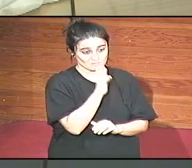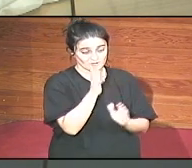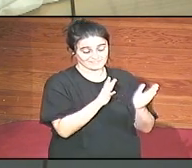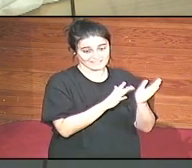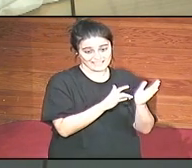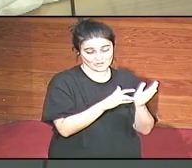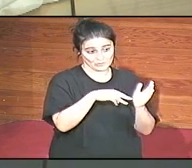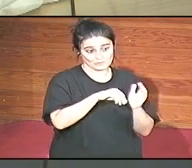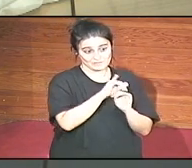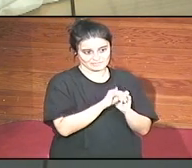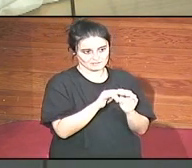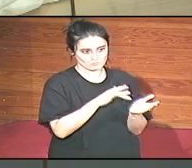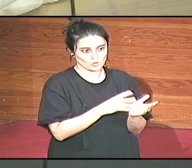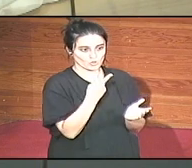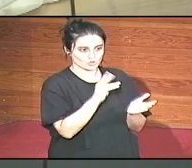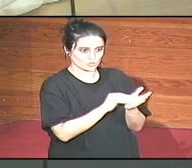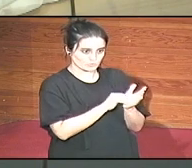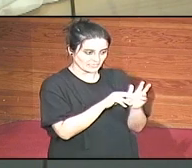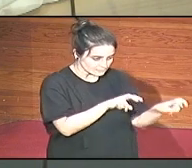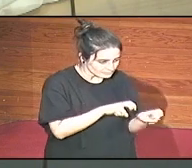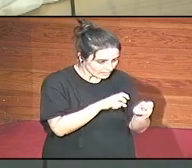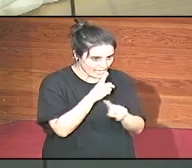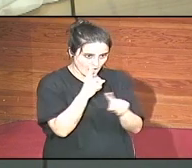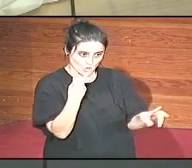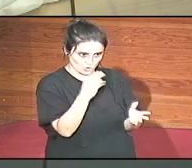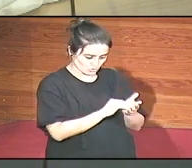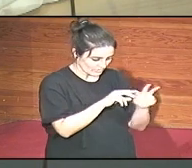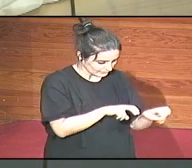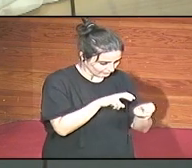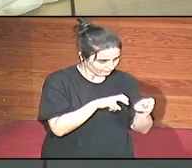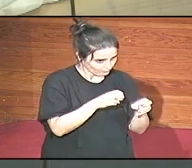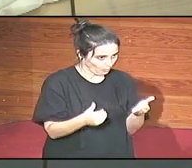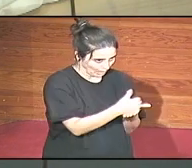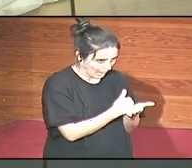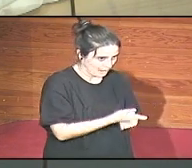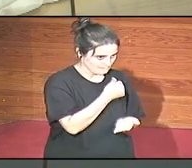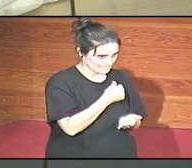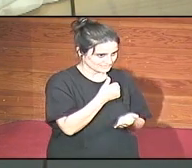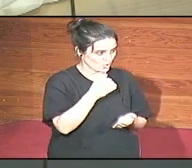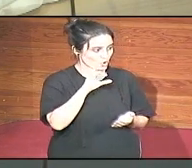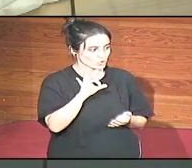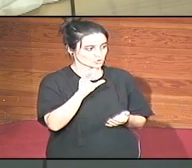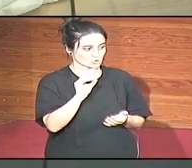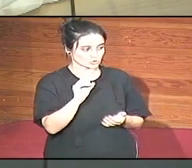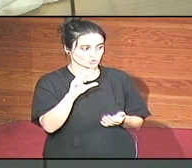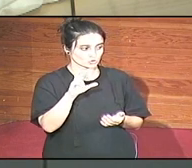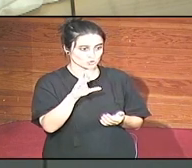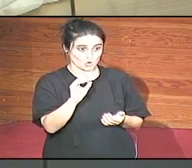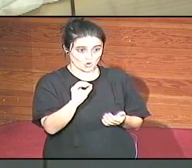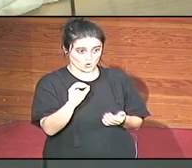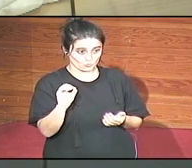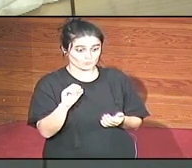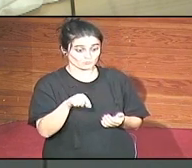se pueden cultivar dos veces al año por tanto más beneficio en cambio sólo uno aunque él solo está mucho más adaptado a la realidad